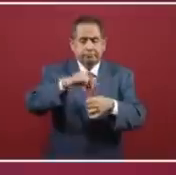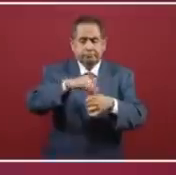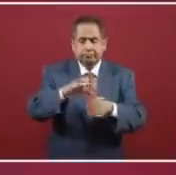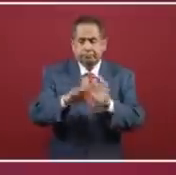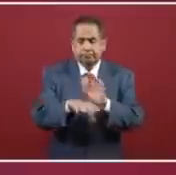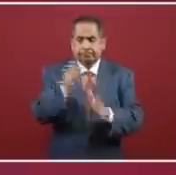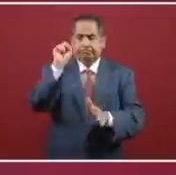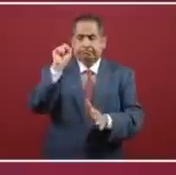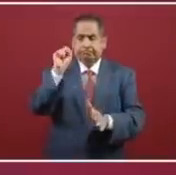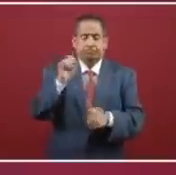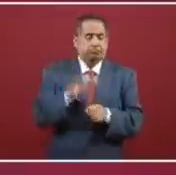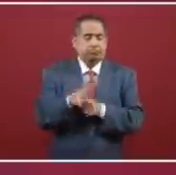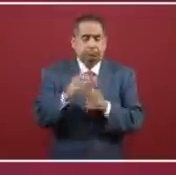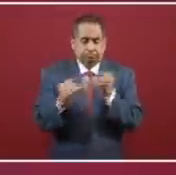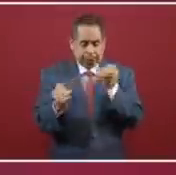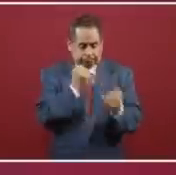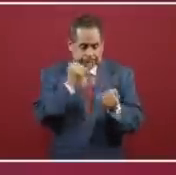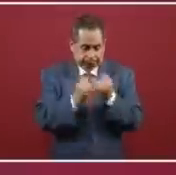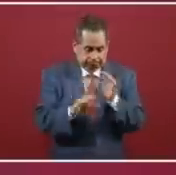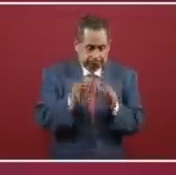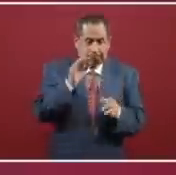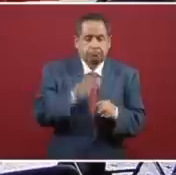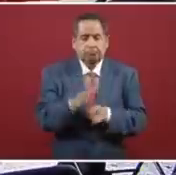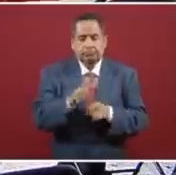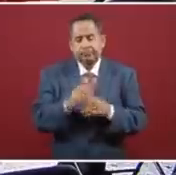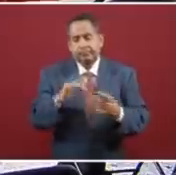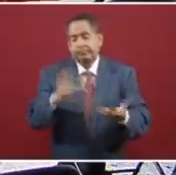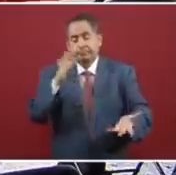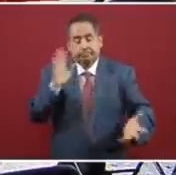entonces ya veremos del azar que saca